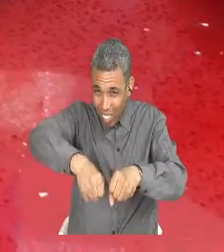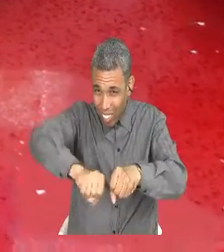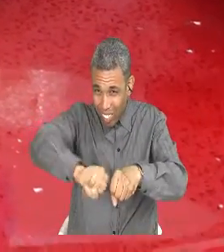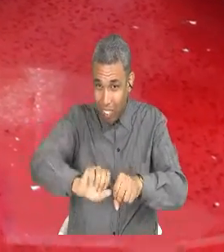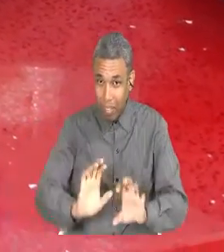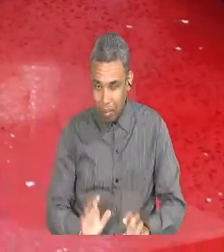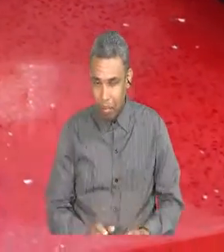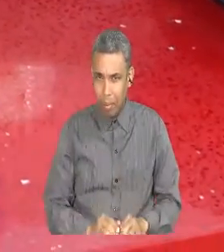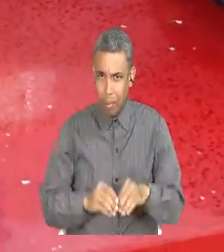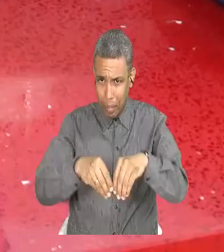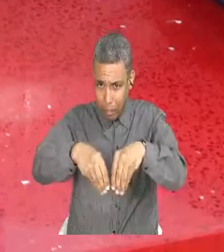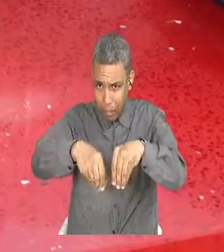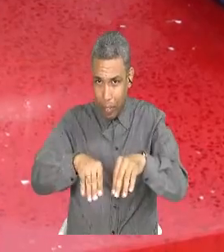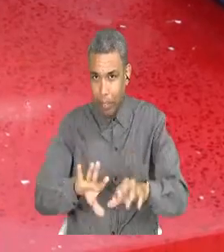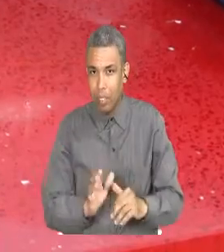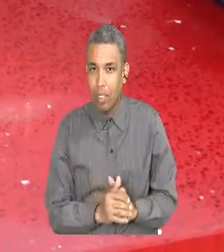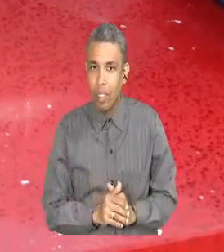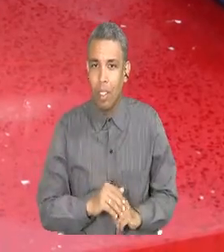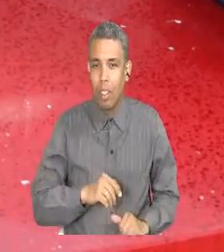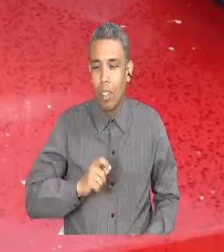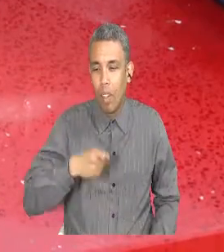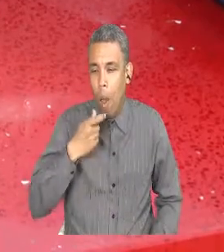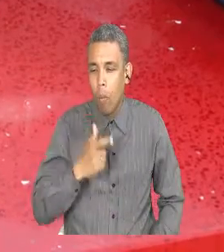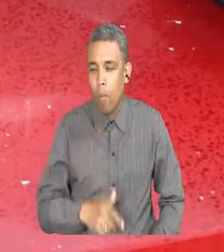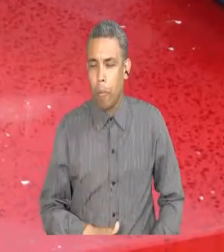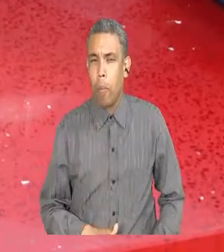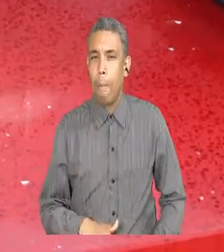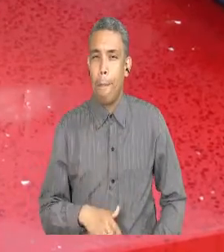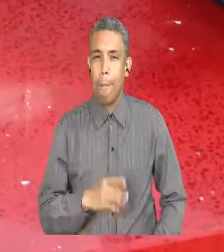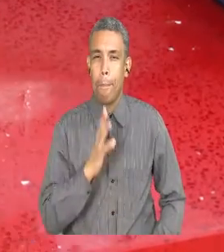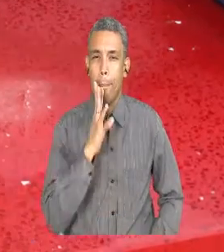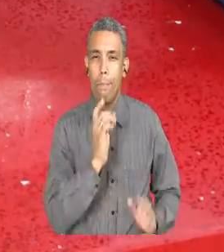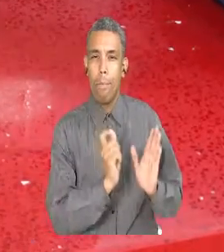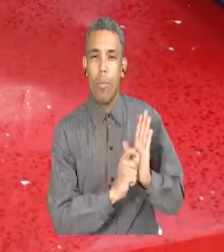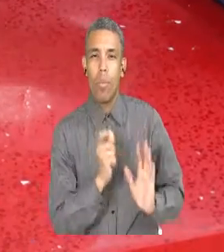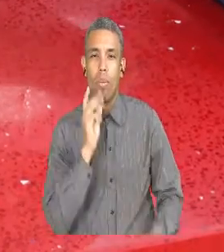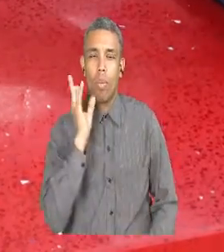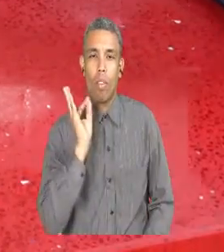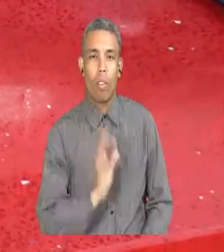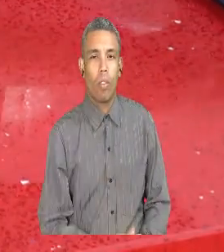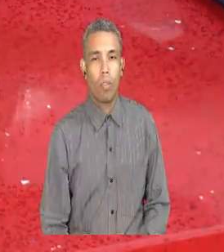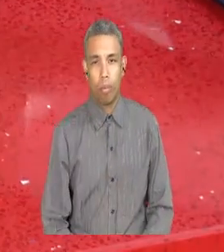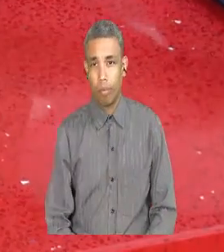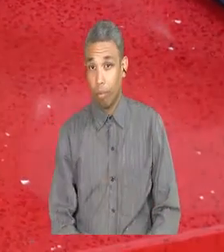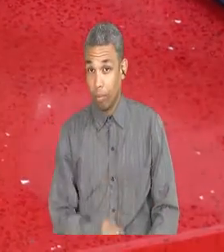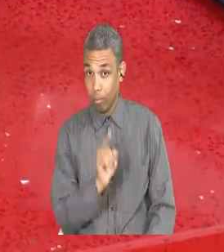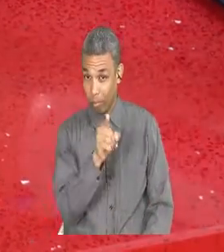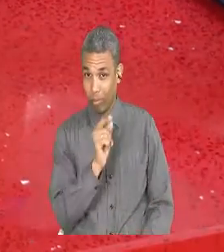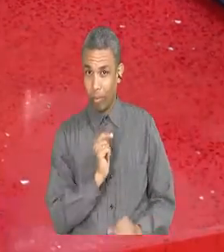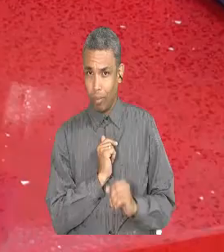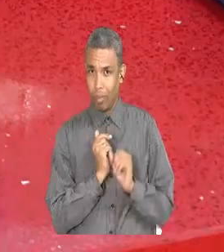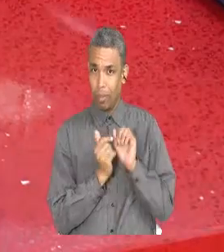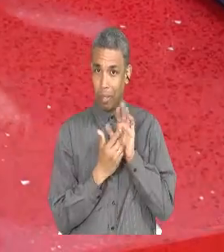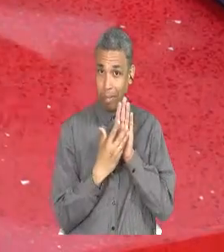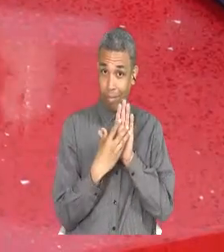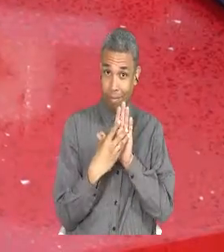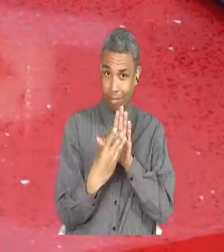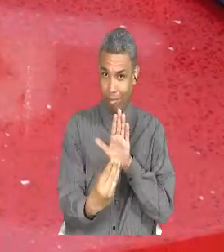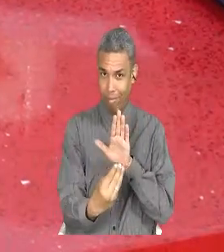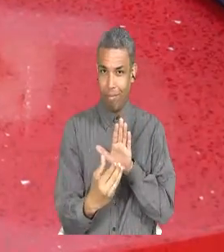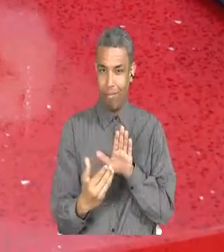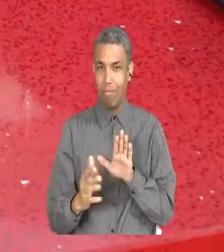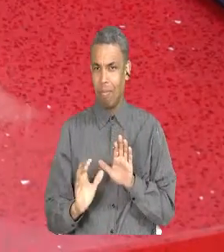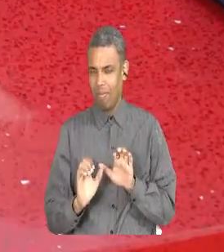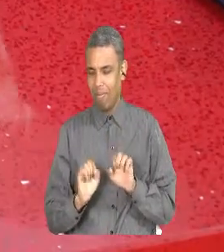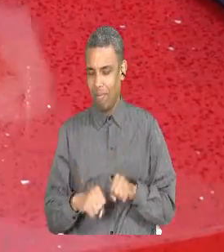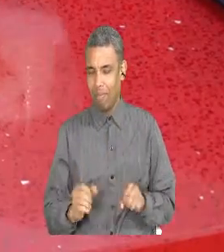puliendo. Sí, sí, sí, sí, sí. Aquí estamos haciendo. Yo solamente espero que mis televidentes hermosas en casa también estén cogiéndole el